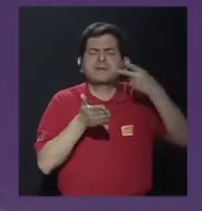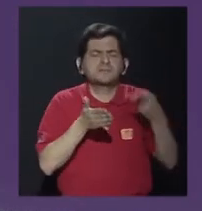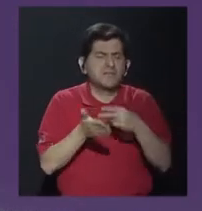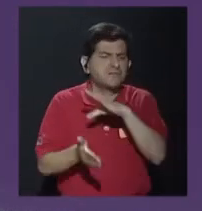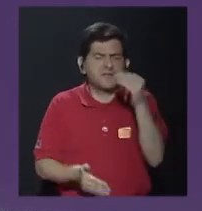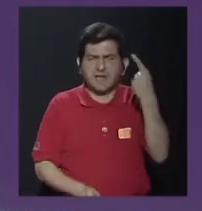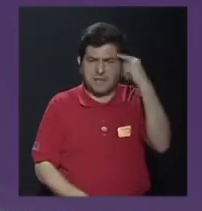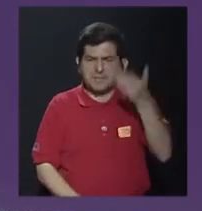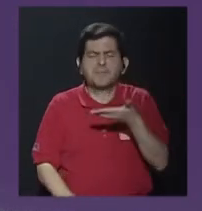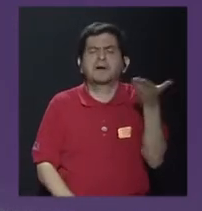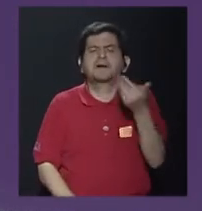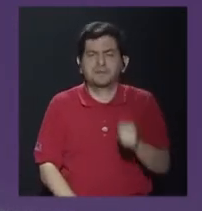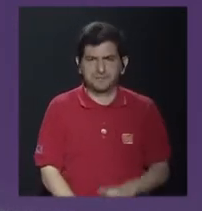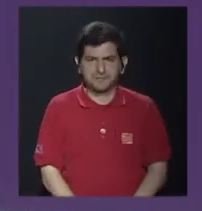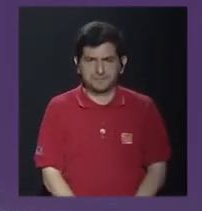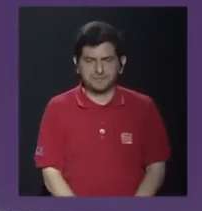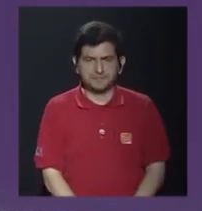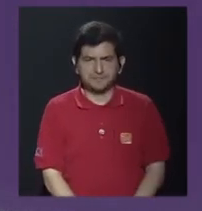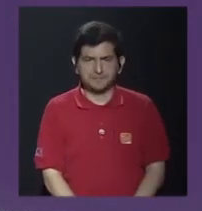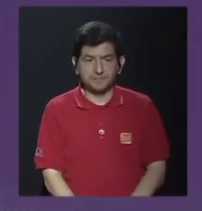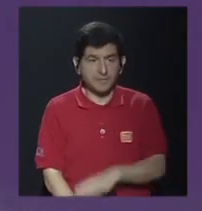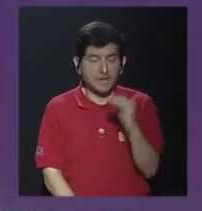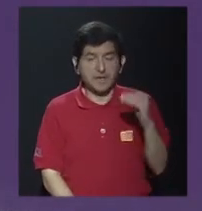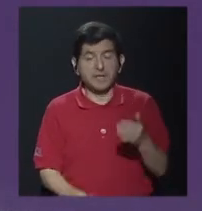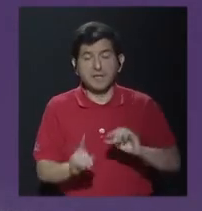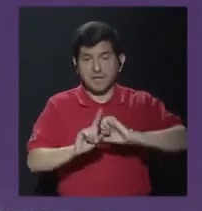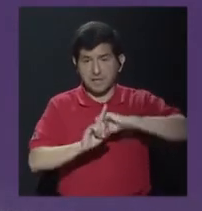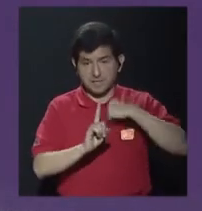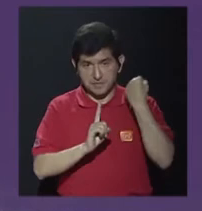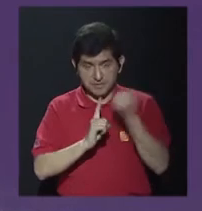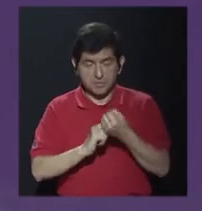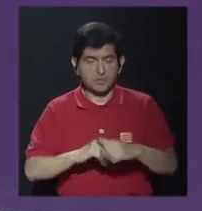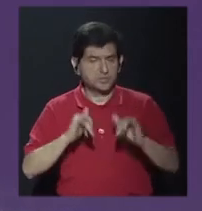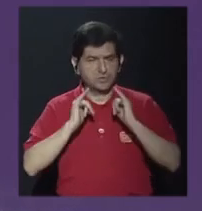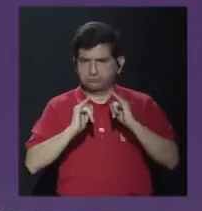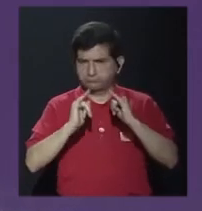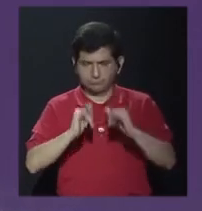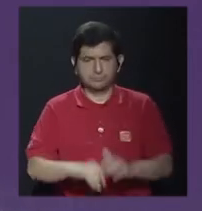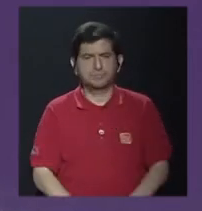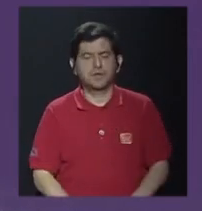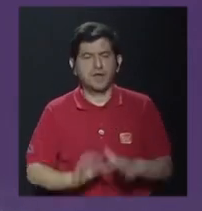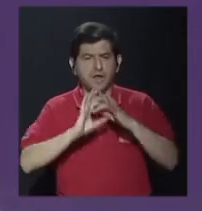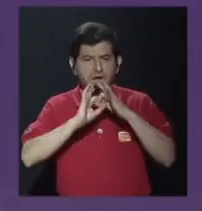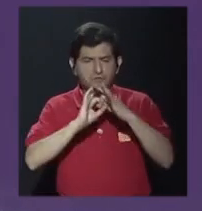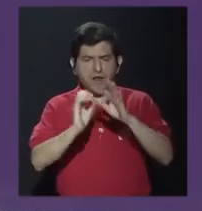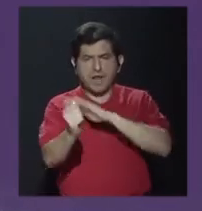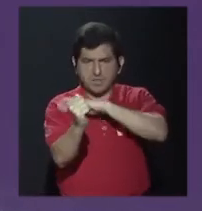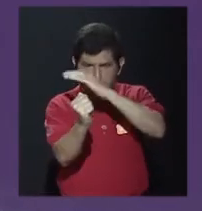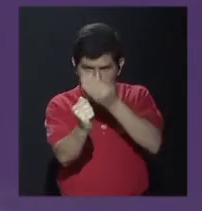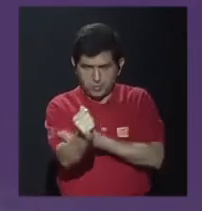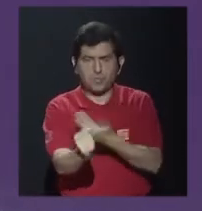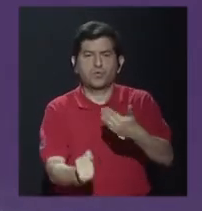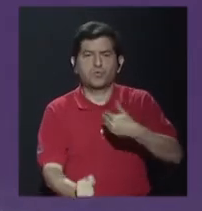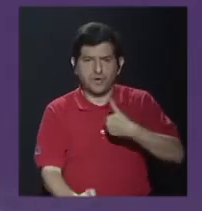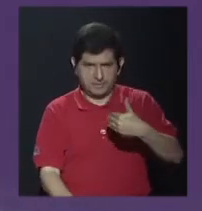¿verdad? Y las disparidades, o sea, que se trate las relaciones de poder que hay